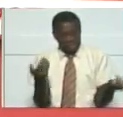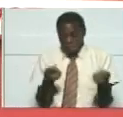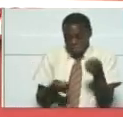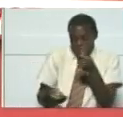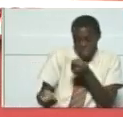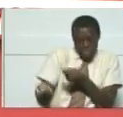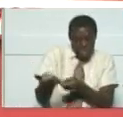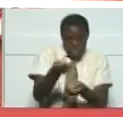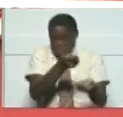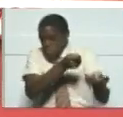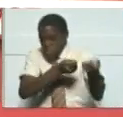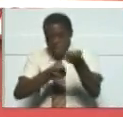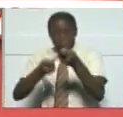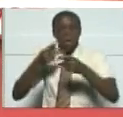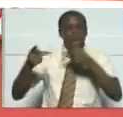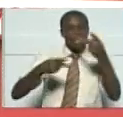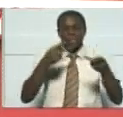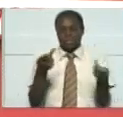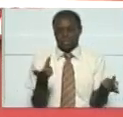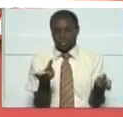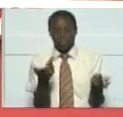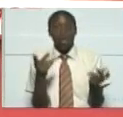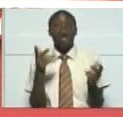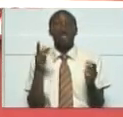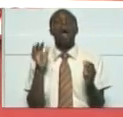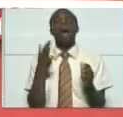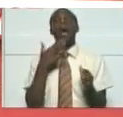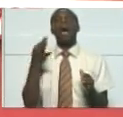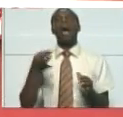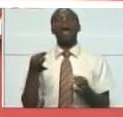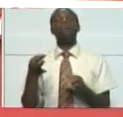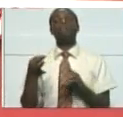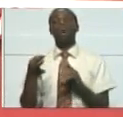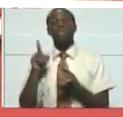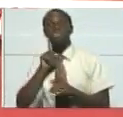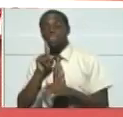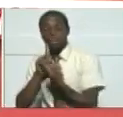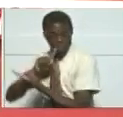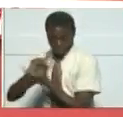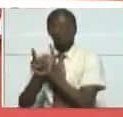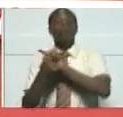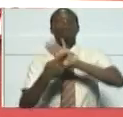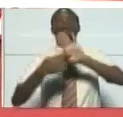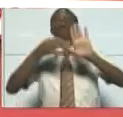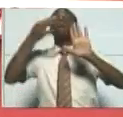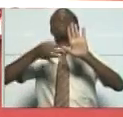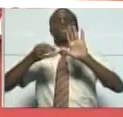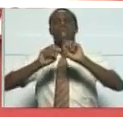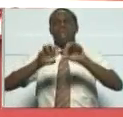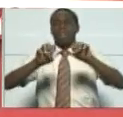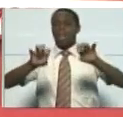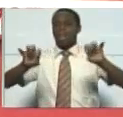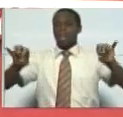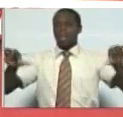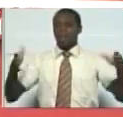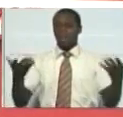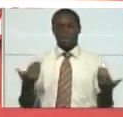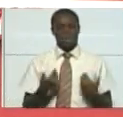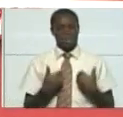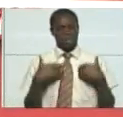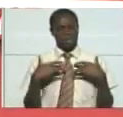política Cómo se forma un falso positivo cómo se forma Mira marco